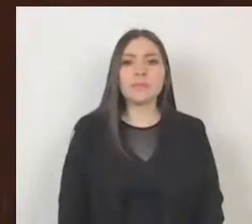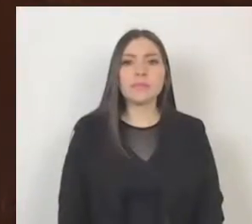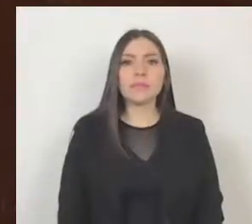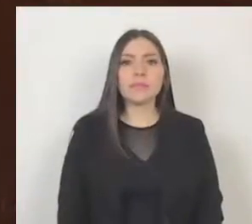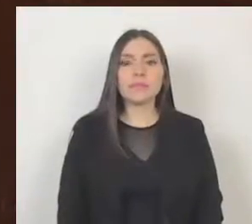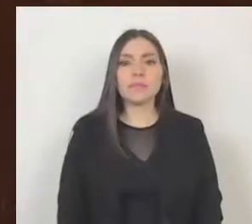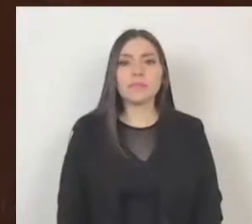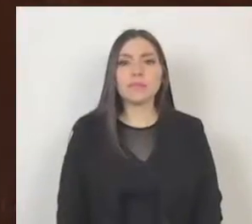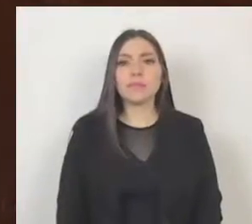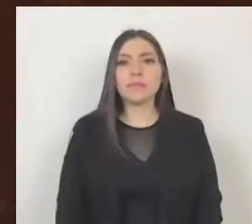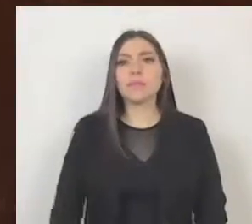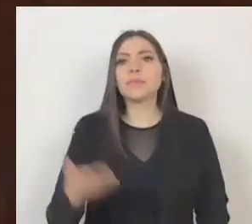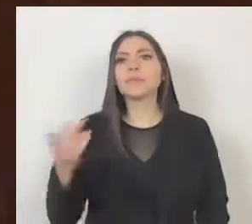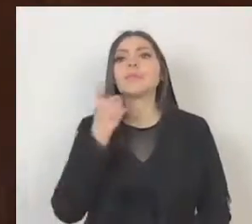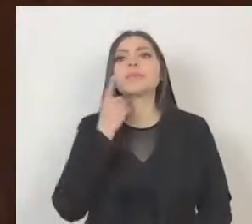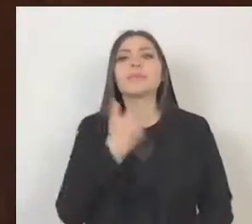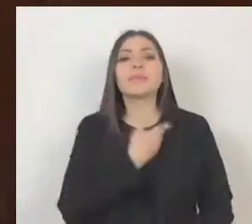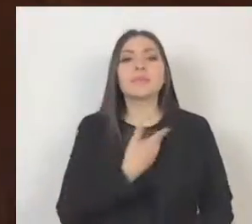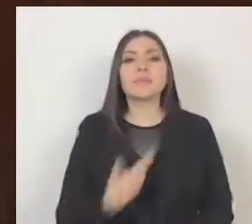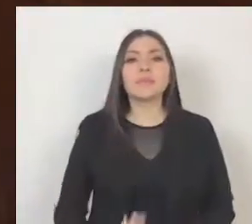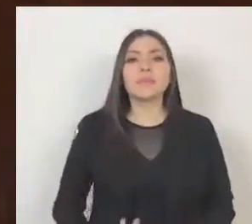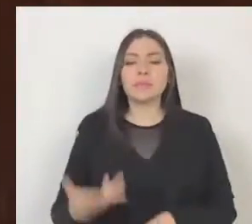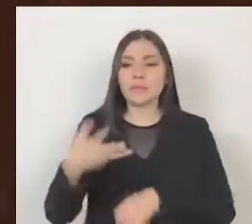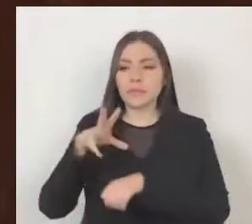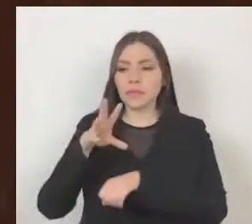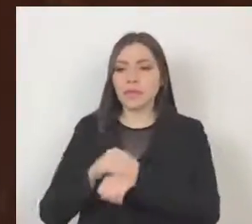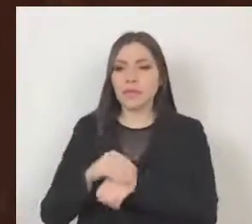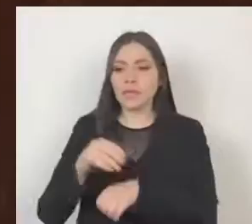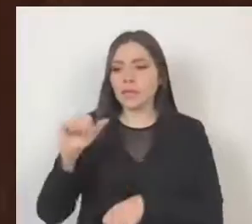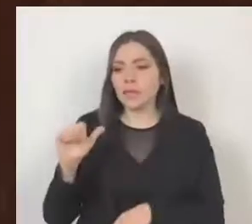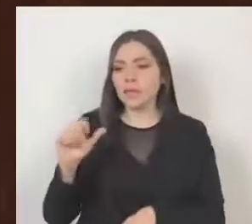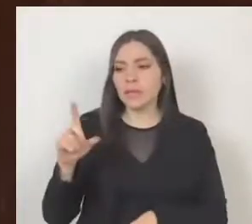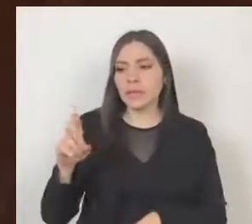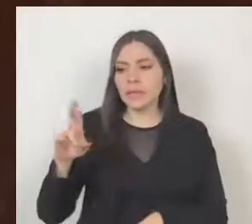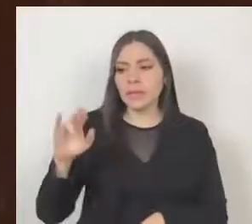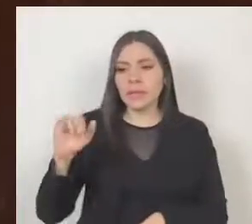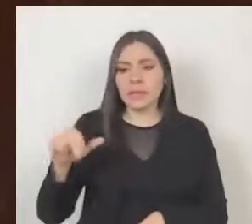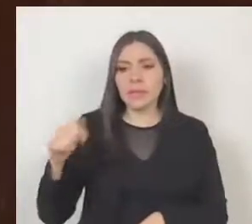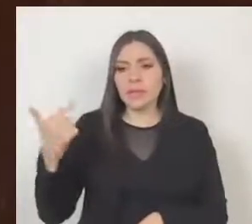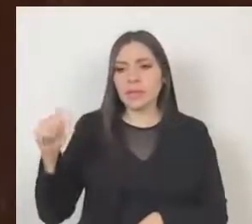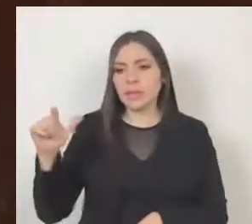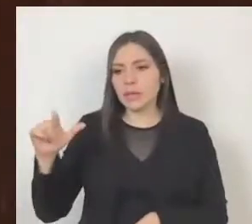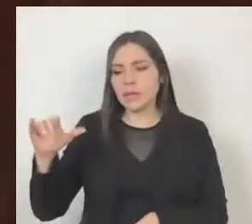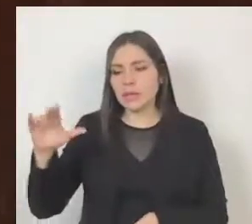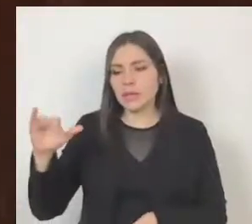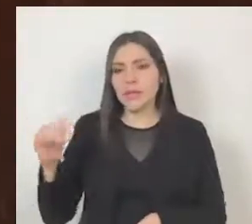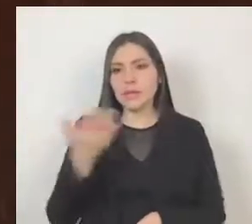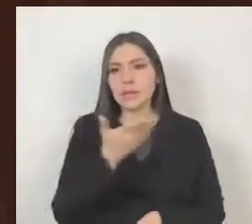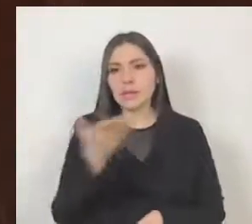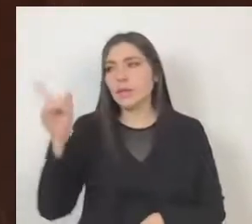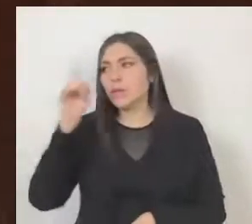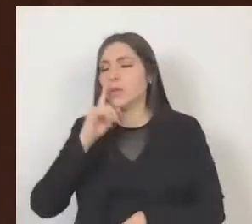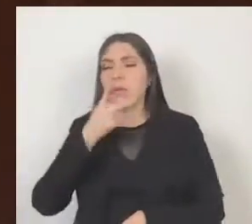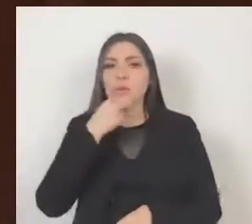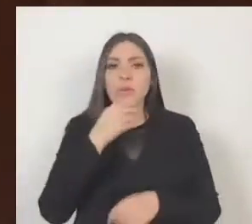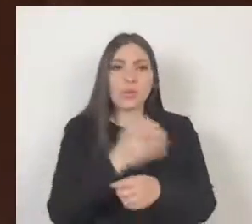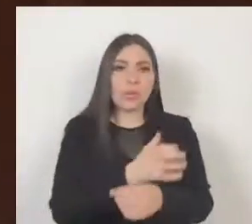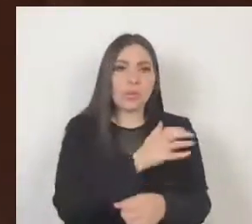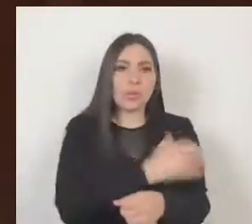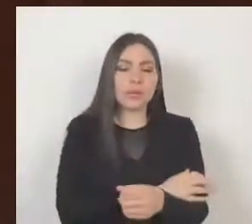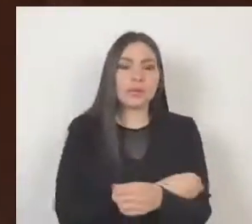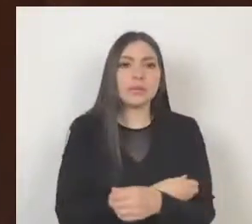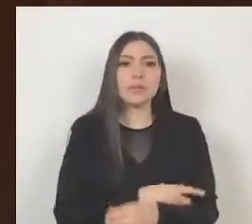Con su venia, diputado presidente Adrián Galicia Salceda, compañeras y compañeros de la directiva, compañeros y